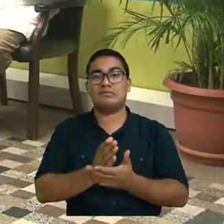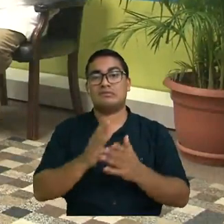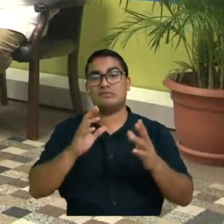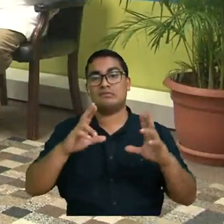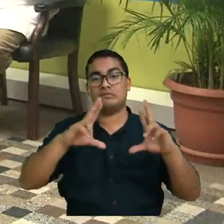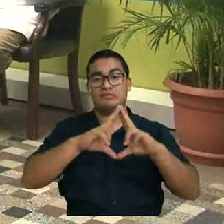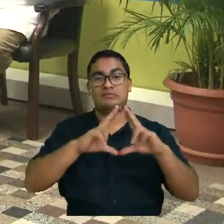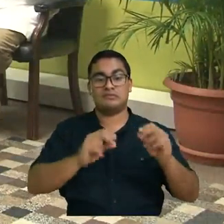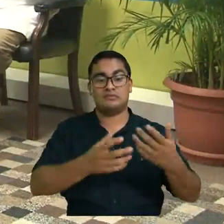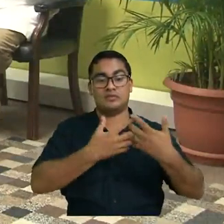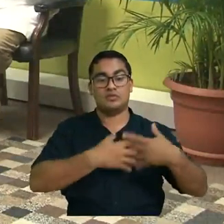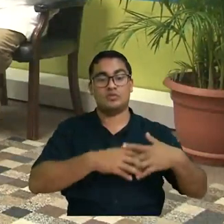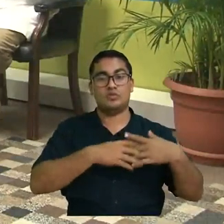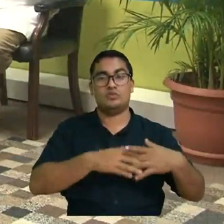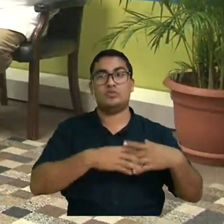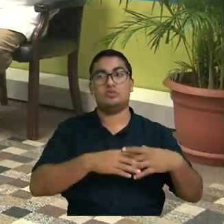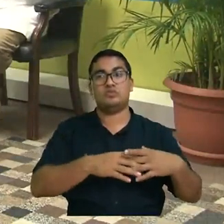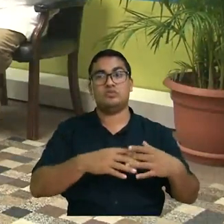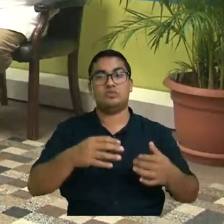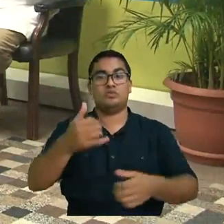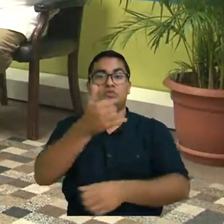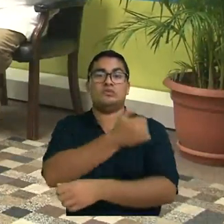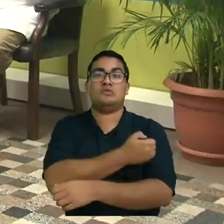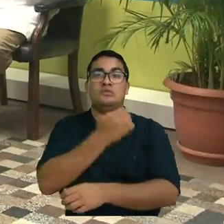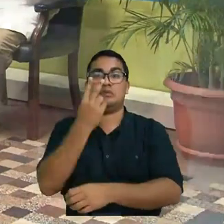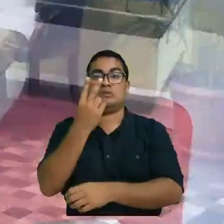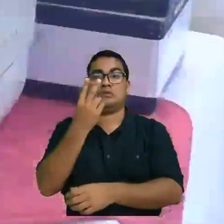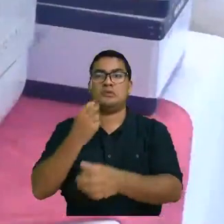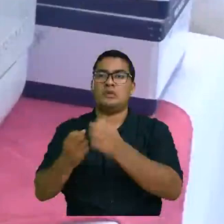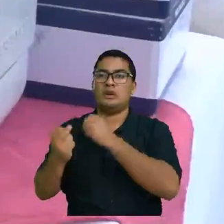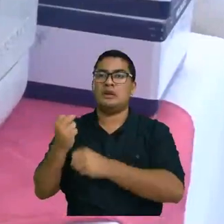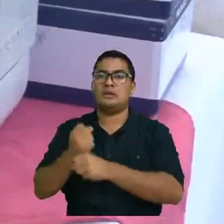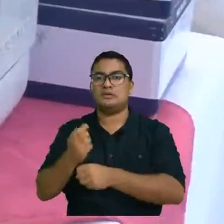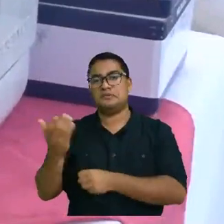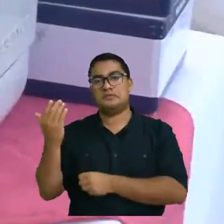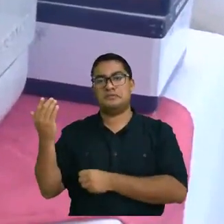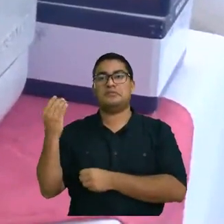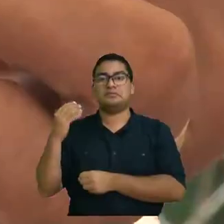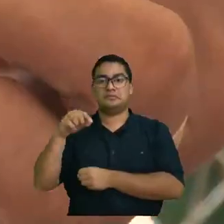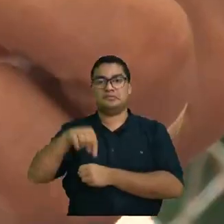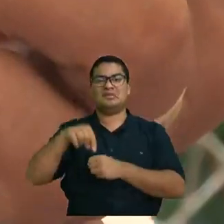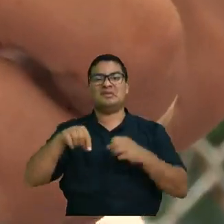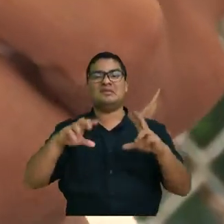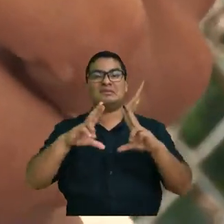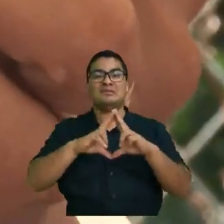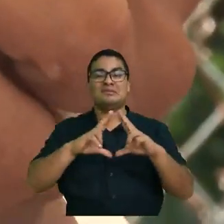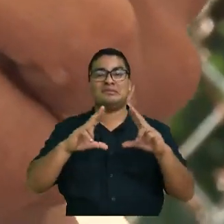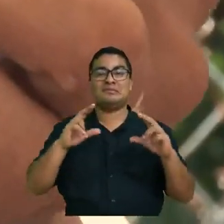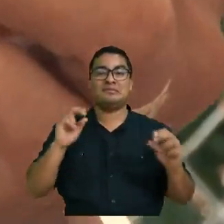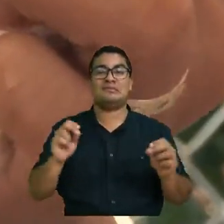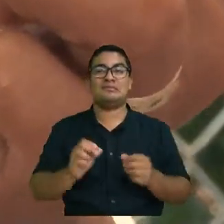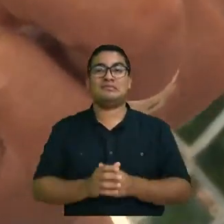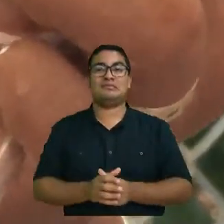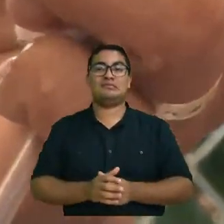Nicaragua. Ya tenemos dos años y medio de que estamos produciendo vacunas aquí en Nicaragua.